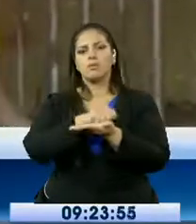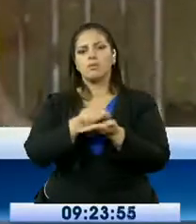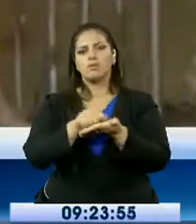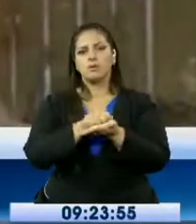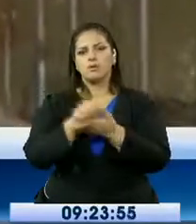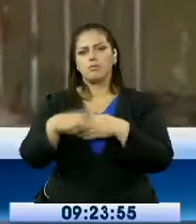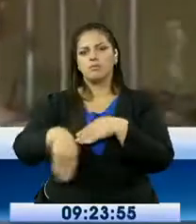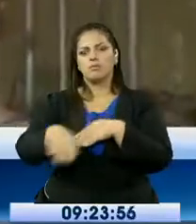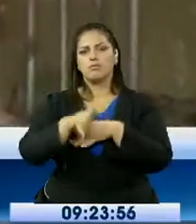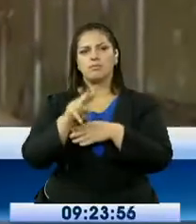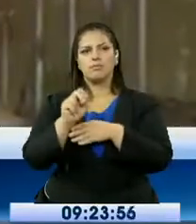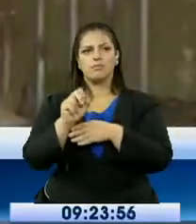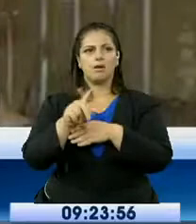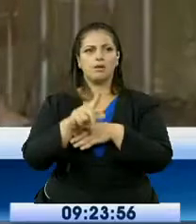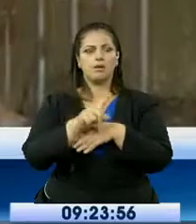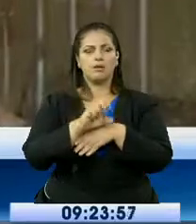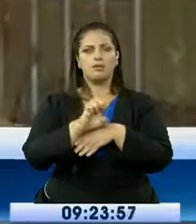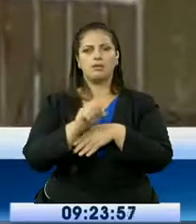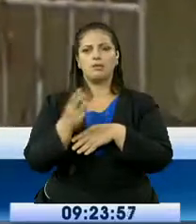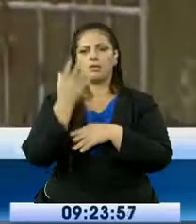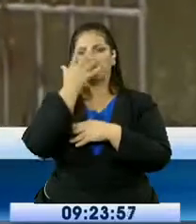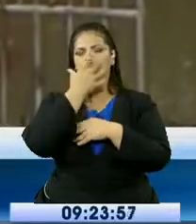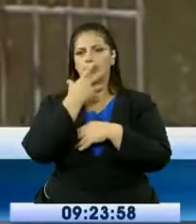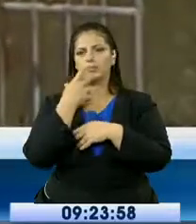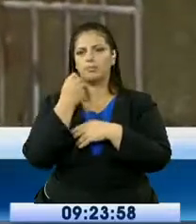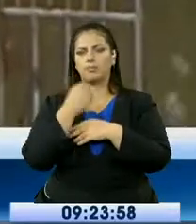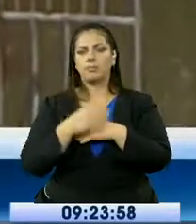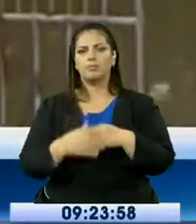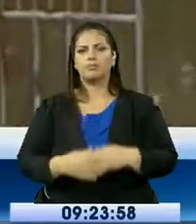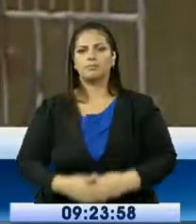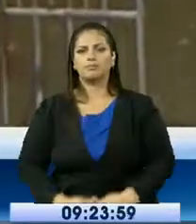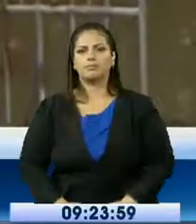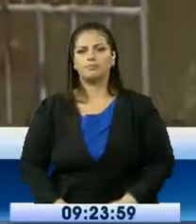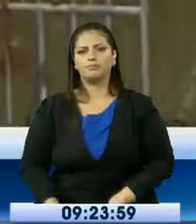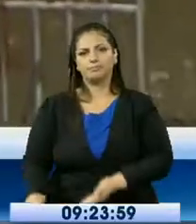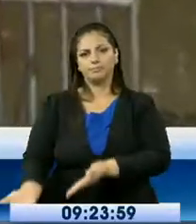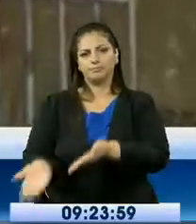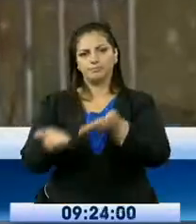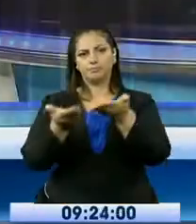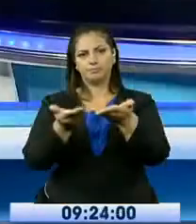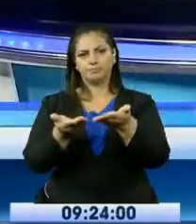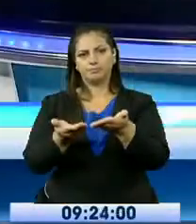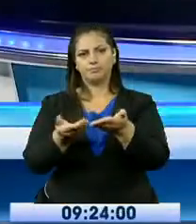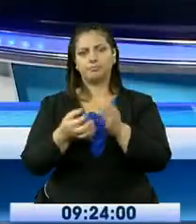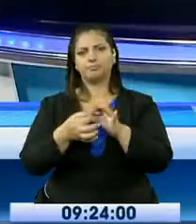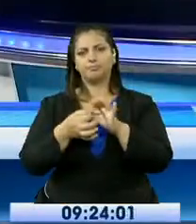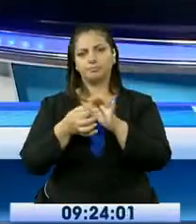Sinaí, nosotros vamos a dar paso a estudios. Compañeros, sigan ustedes con mayor información.